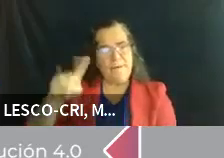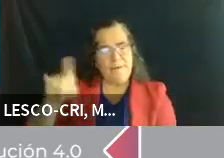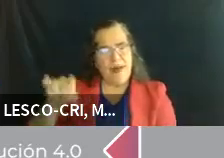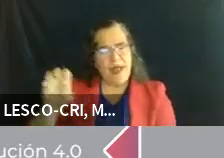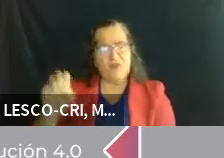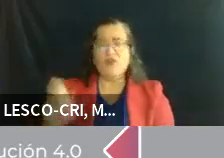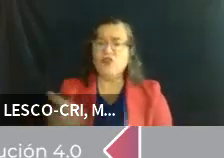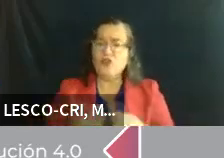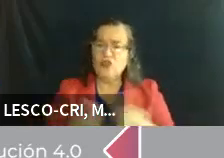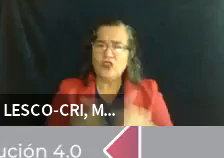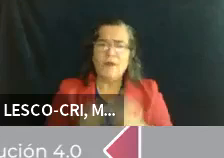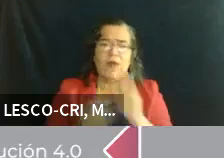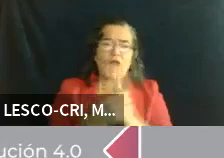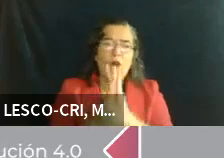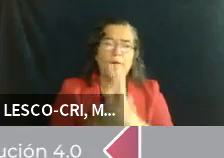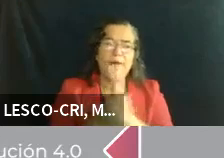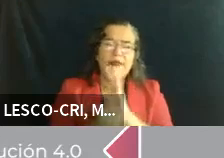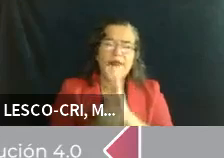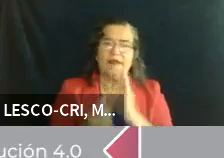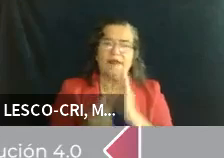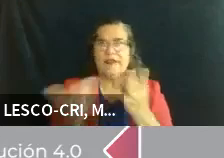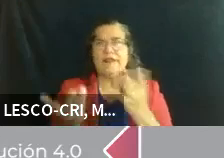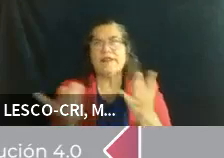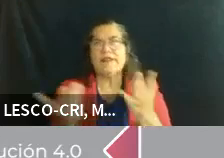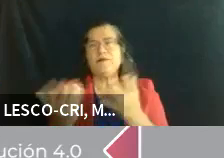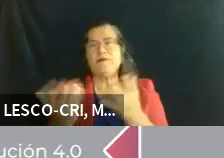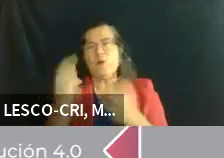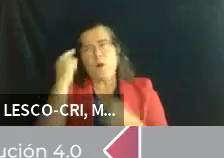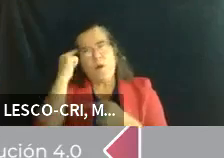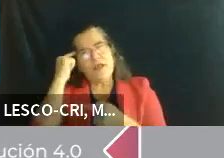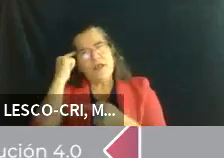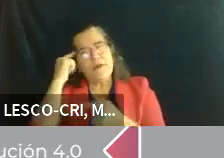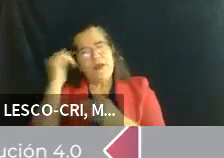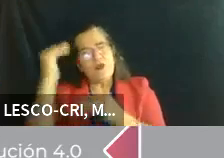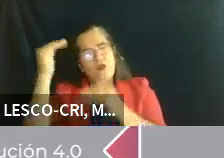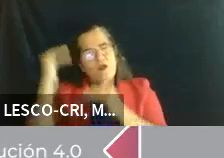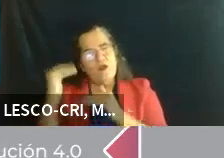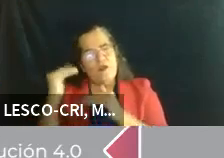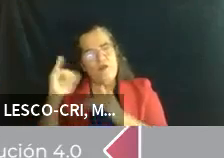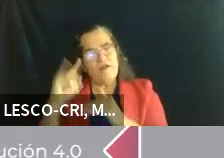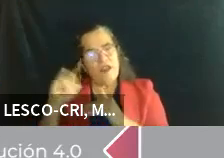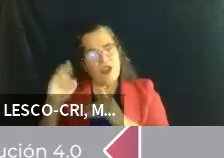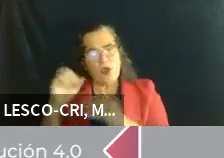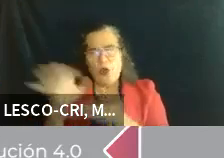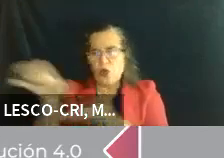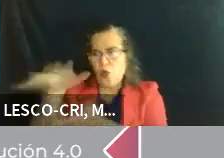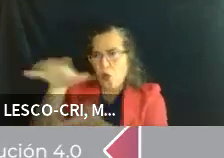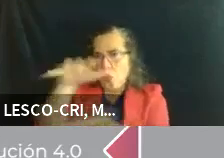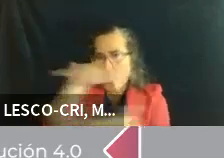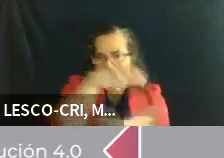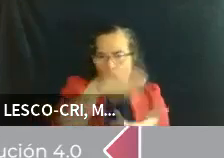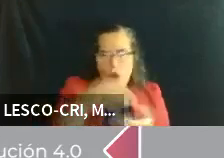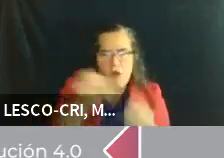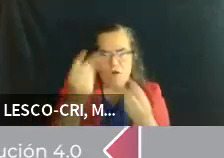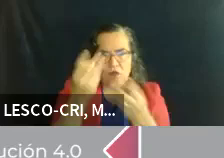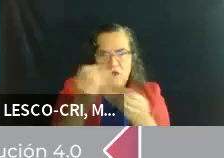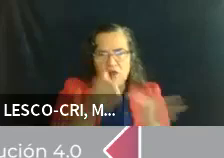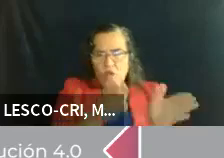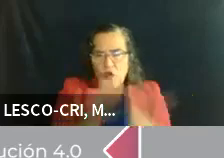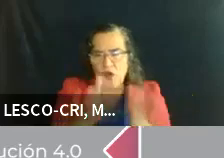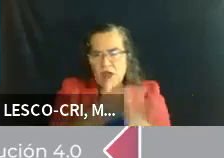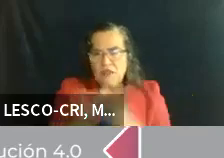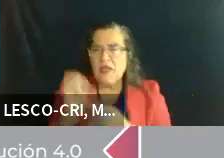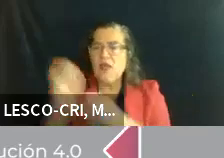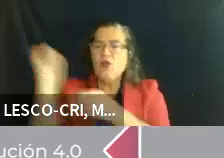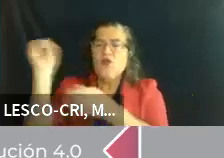a habilidades de pensamiento inferior, como pueden ser recopilar información o organizarla, donde la máquina sin duda